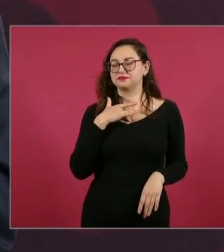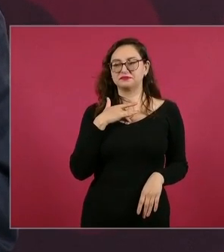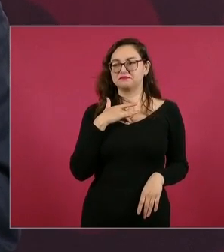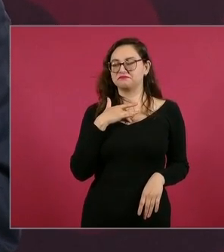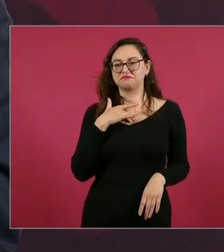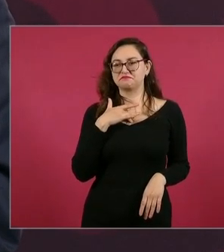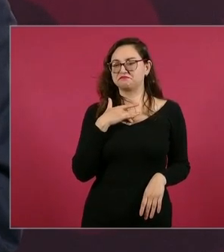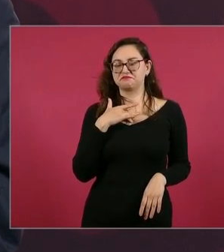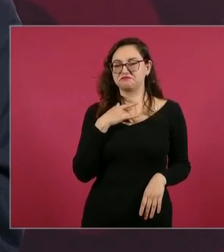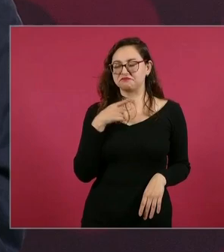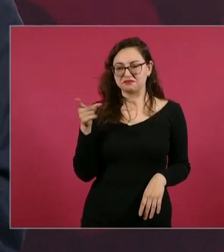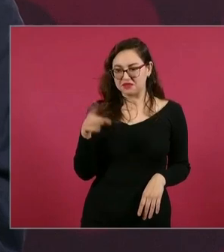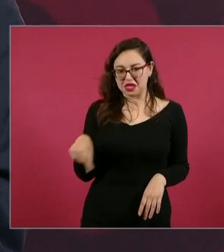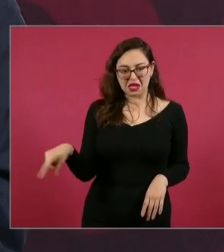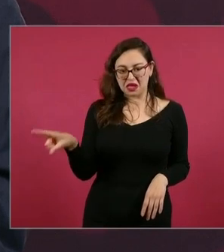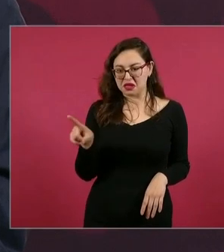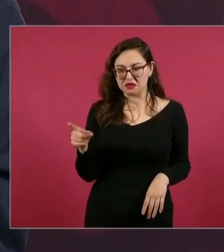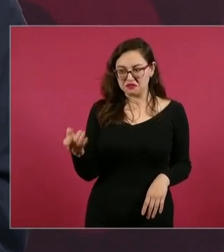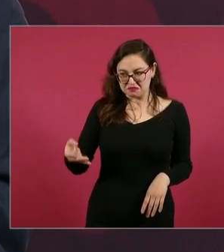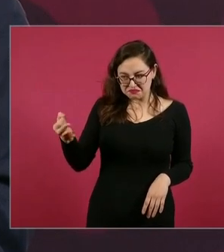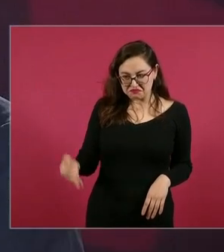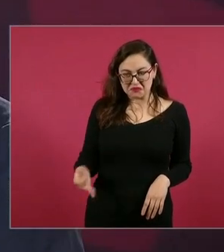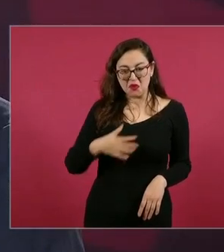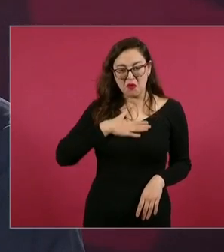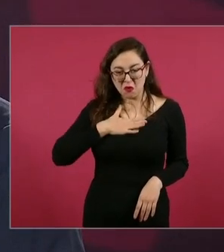son eh